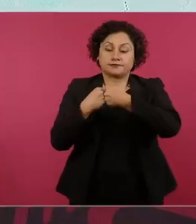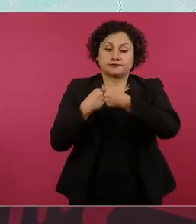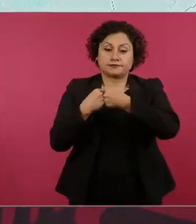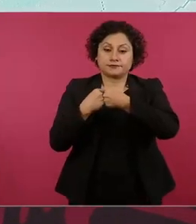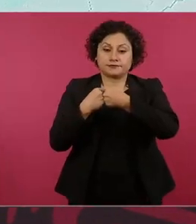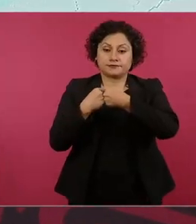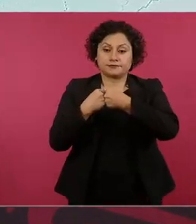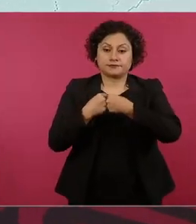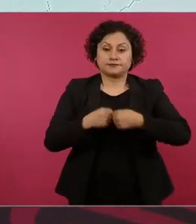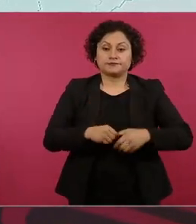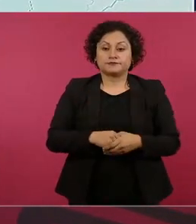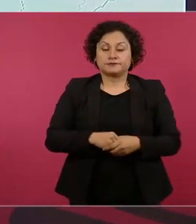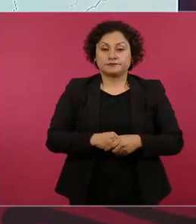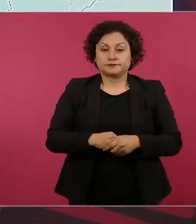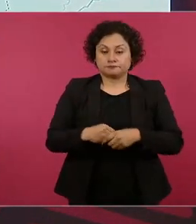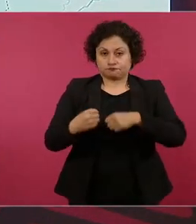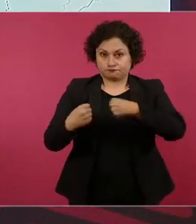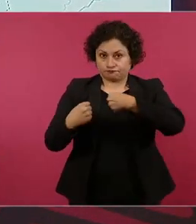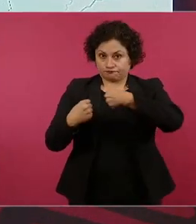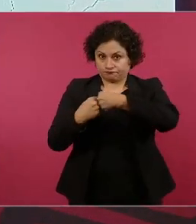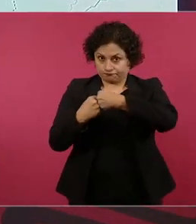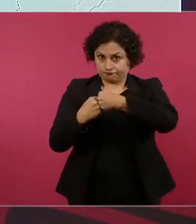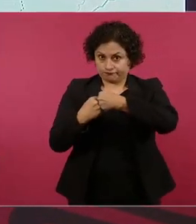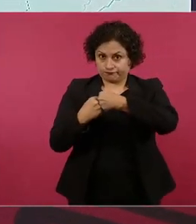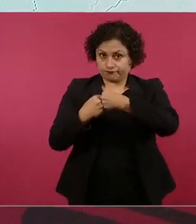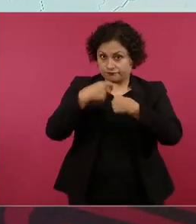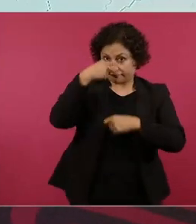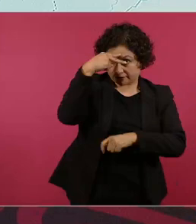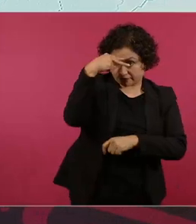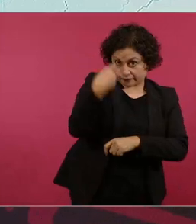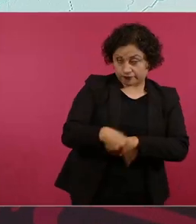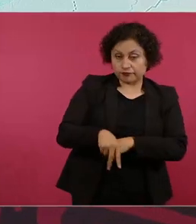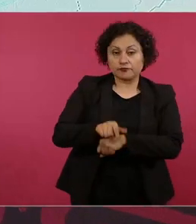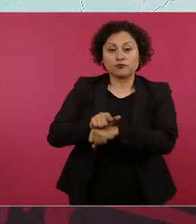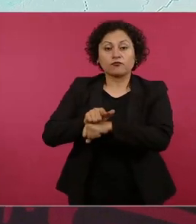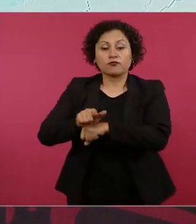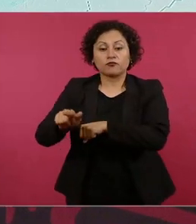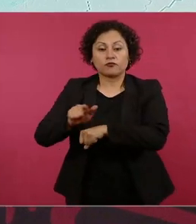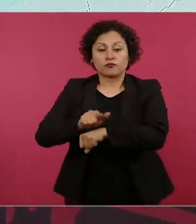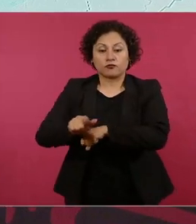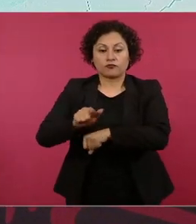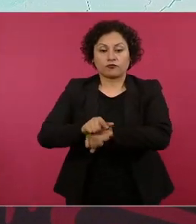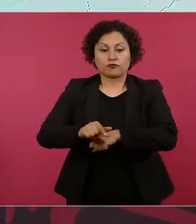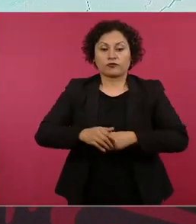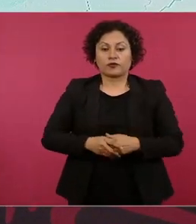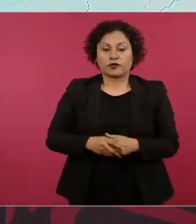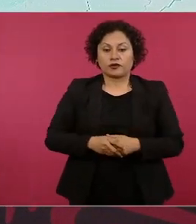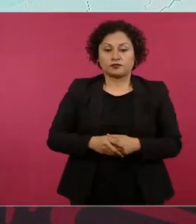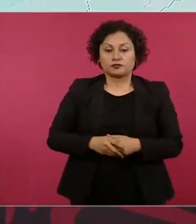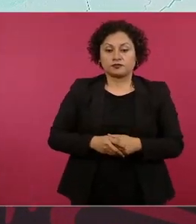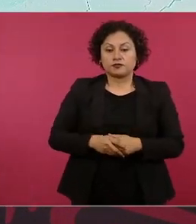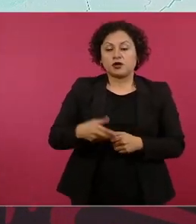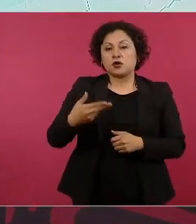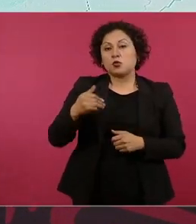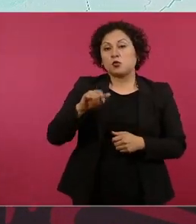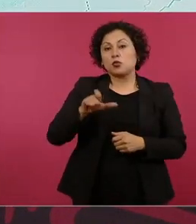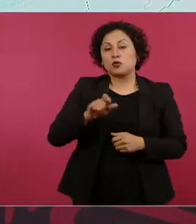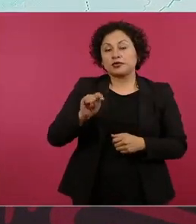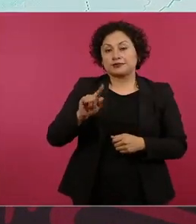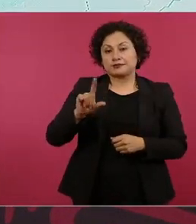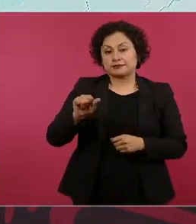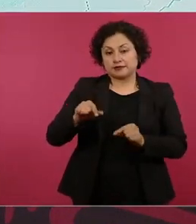divisoria la frontera en Guatemala entonces sube uno aquí y aquí está